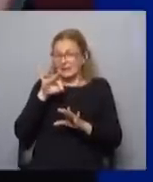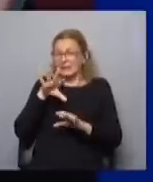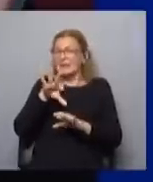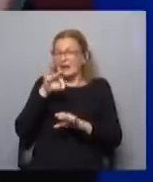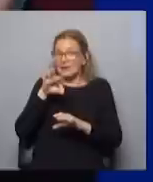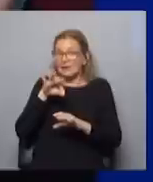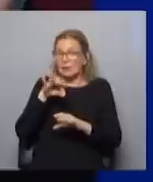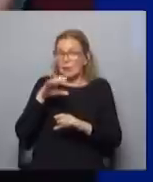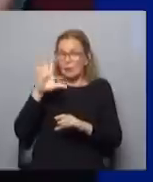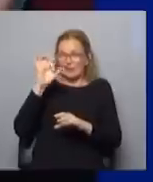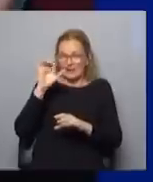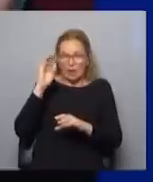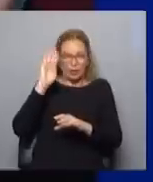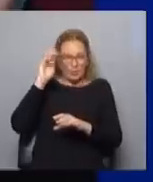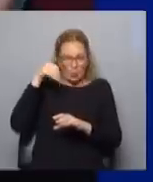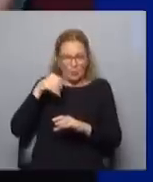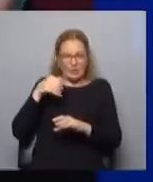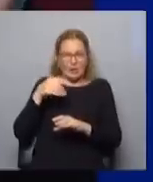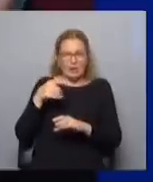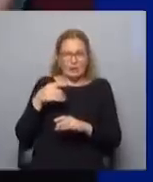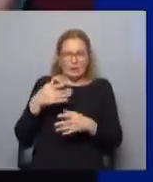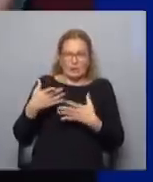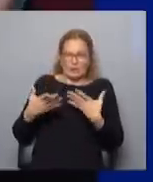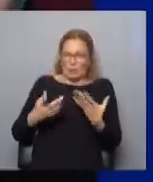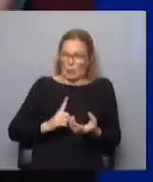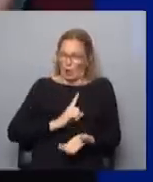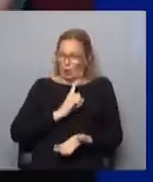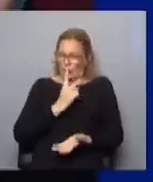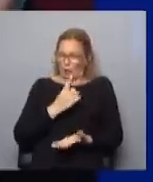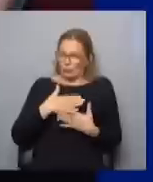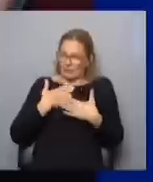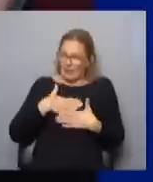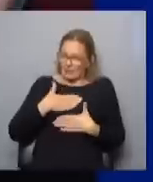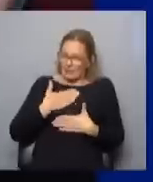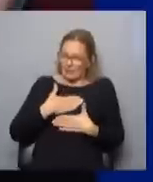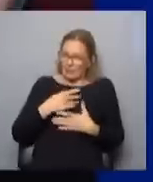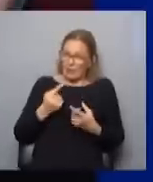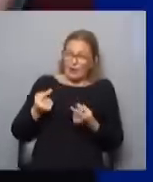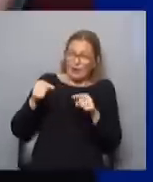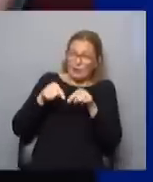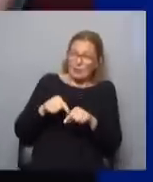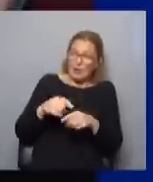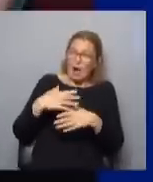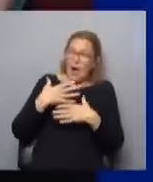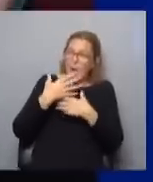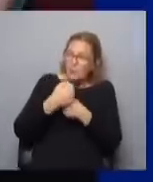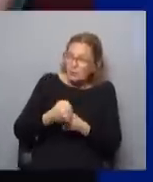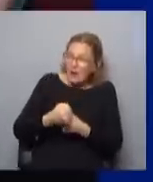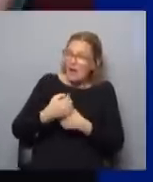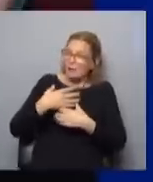te eligen senador de la república es es un privilegio es una satisfacción para quienes venimos de la militancia y quienes